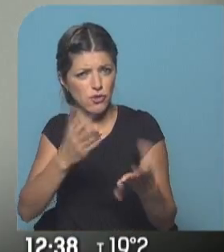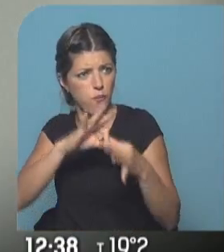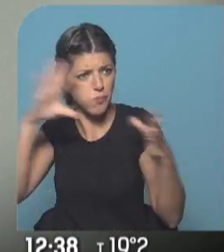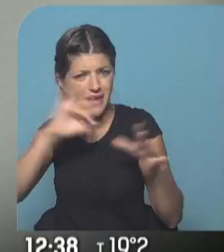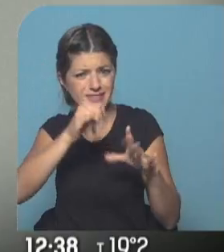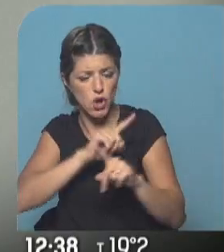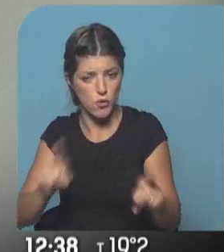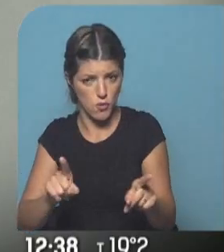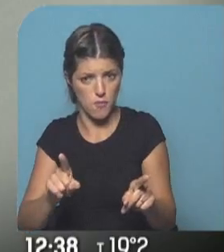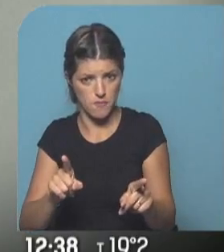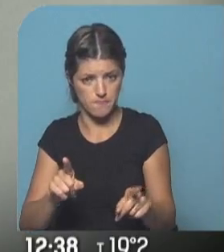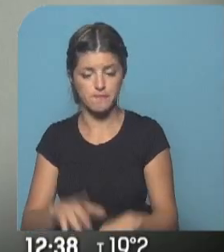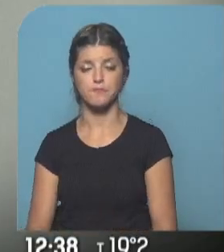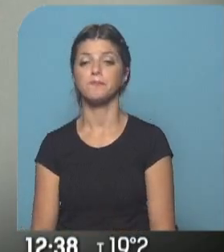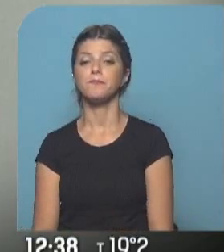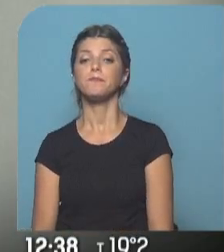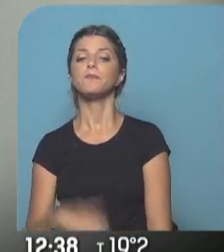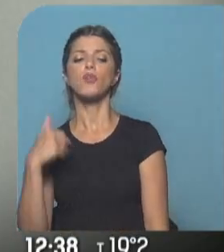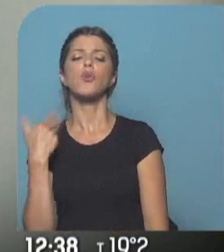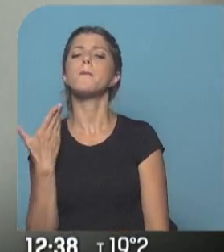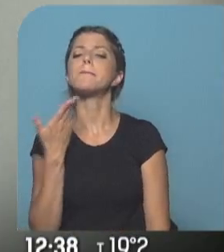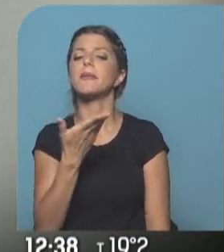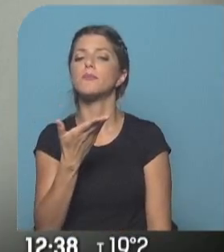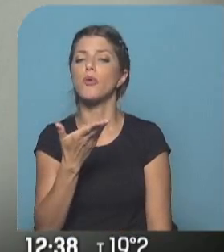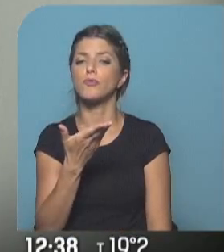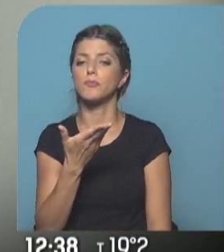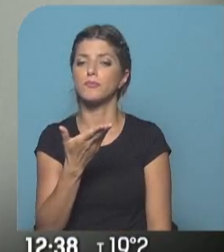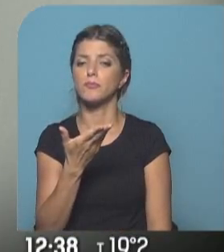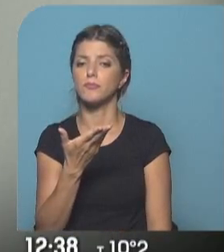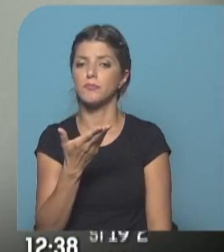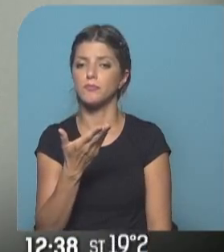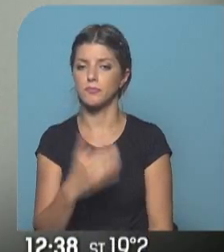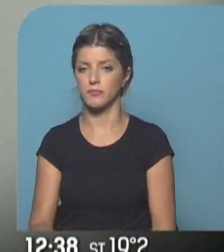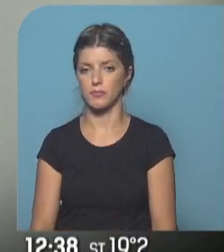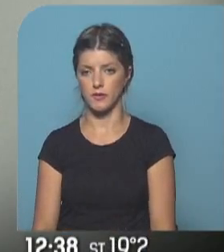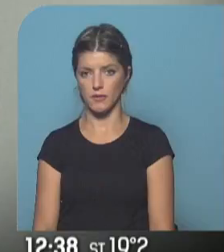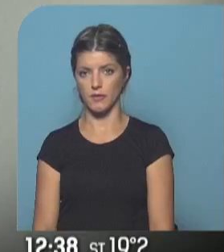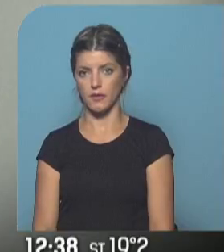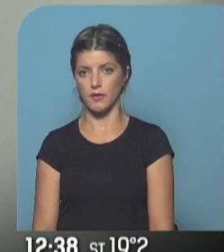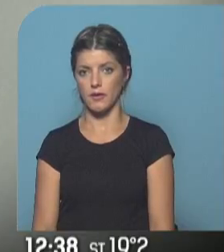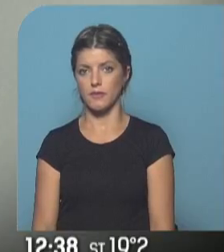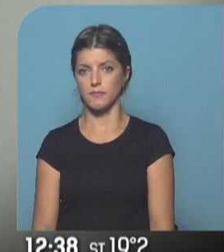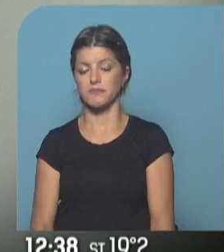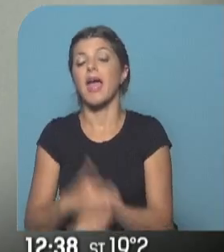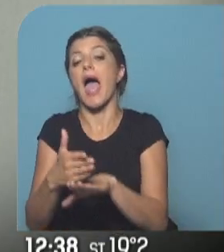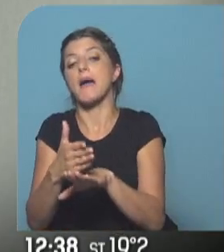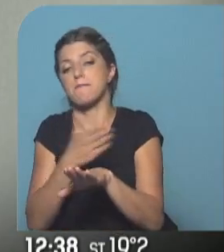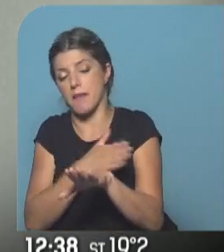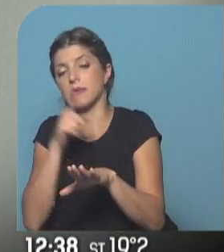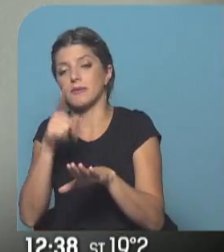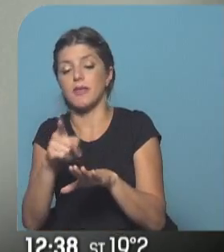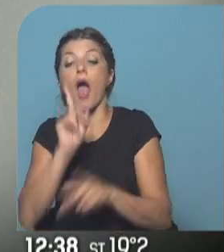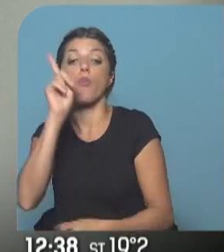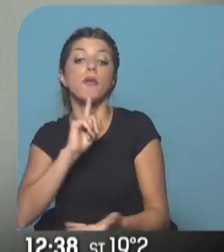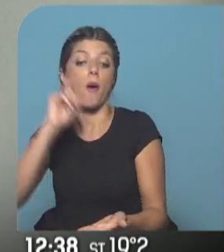vigor. Este requerimiento, previo a cualquiera de las medidas que el Gobierno puede